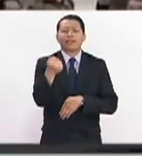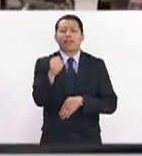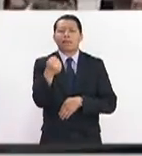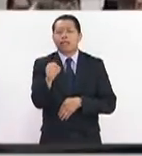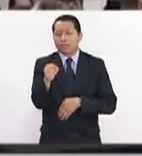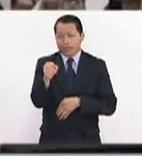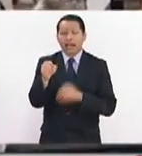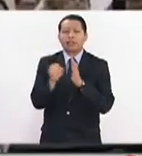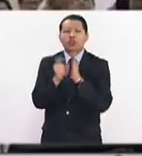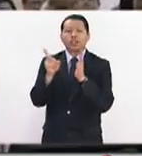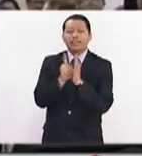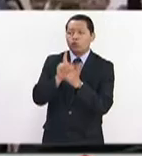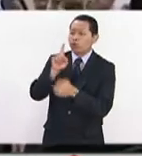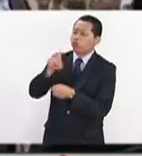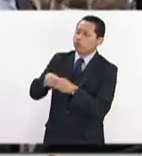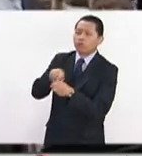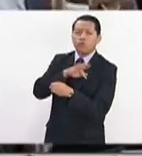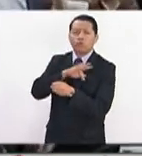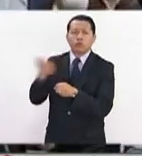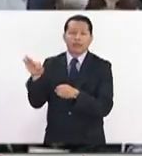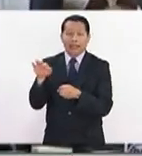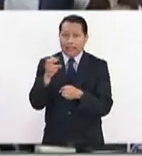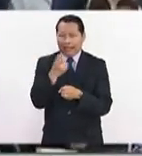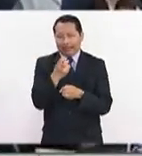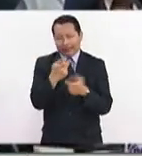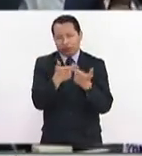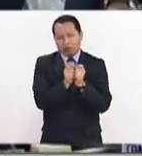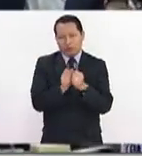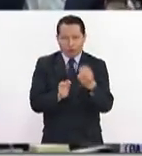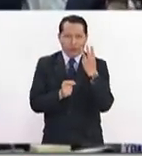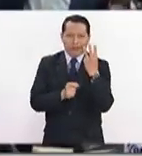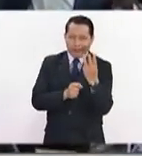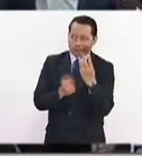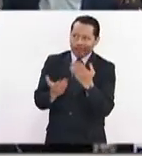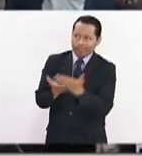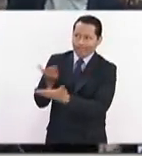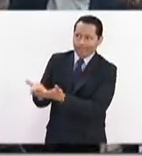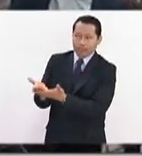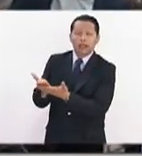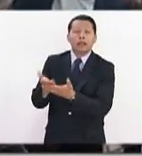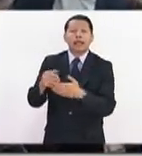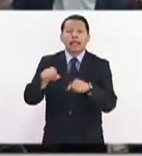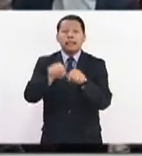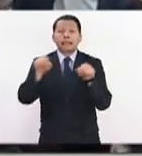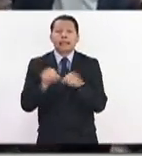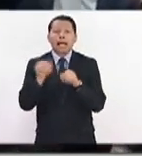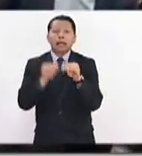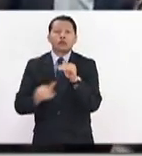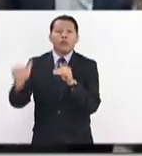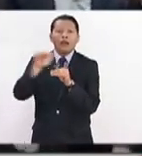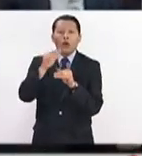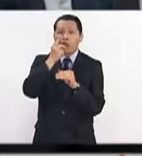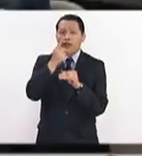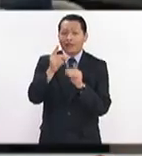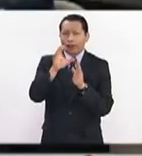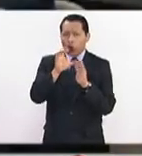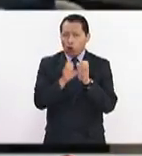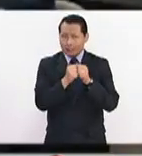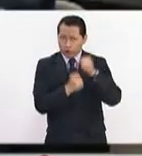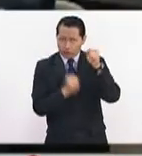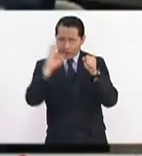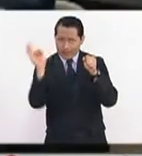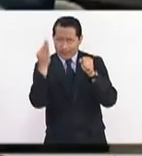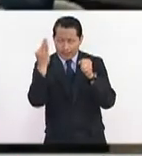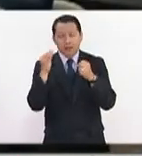de registro del convenio presentado por estos institutos políticos. La Sala Superior indicó que ni la Constitución Federal ni la Ley